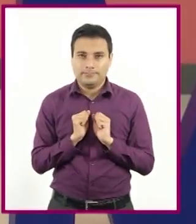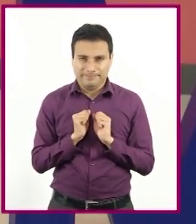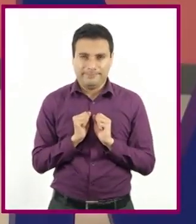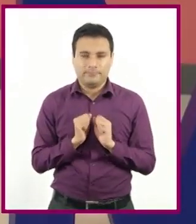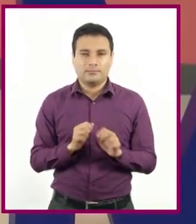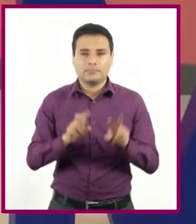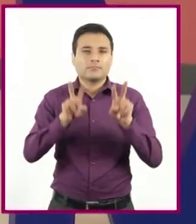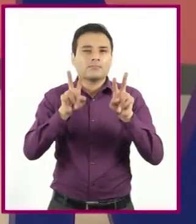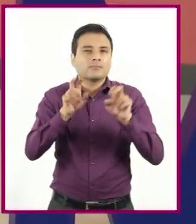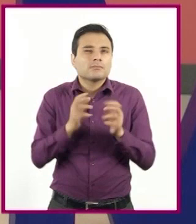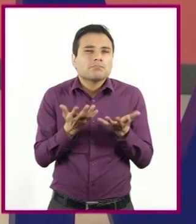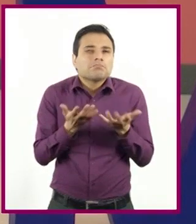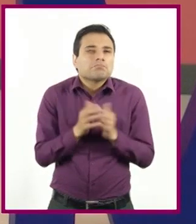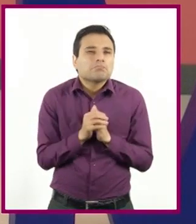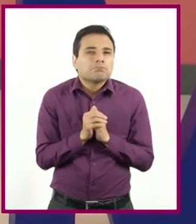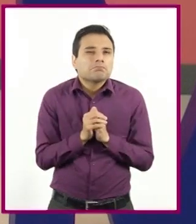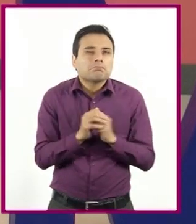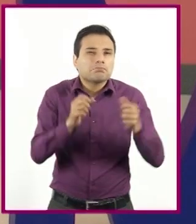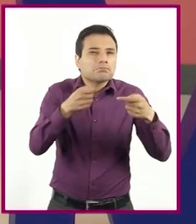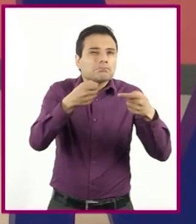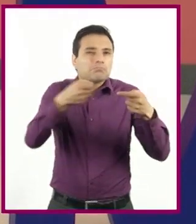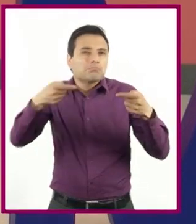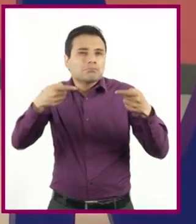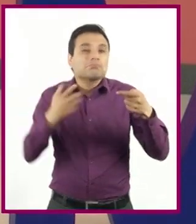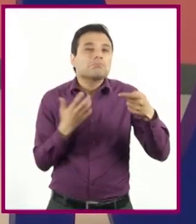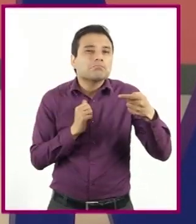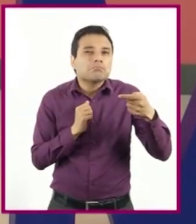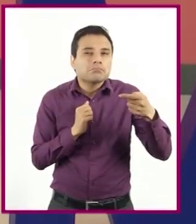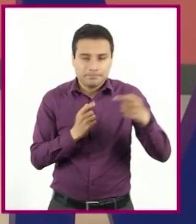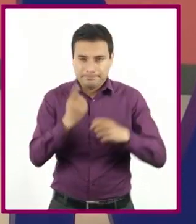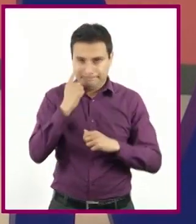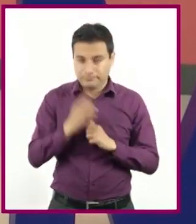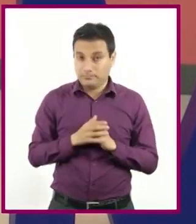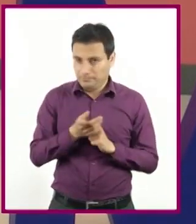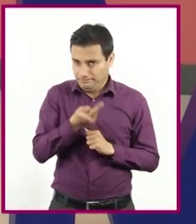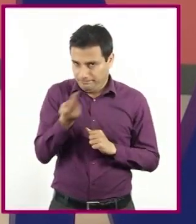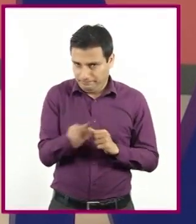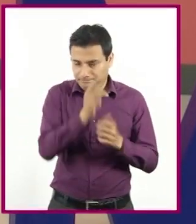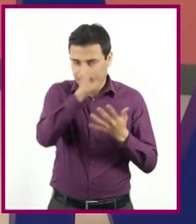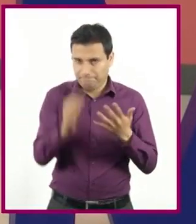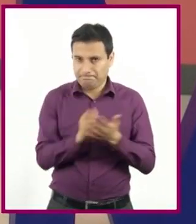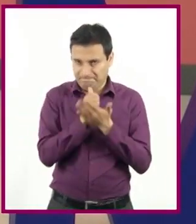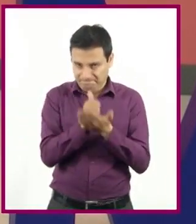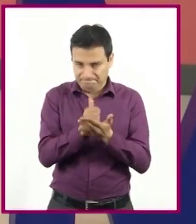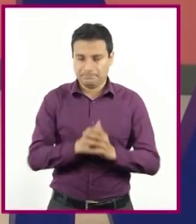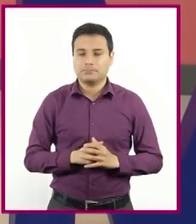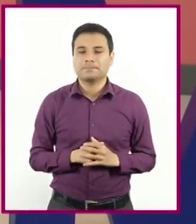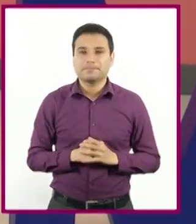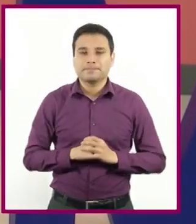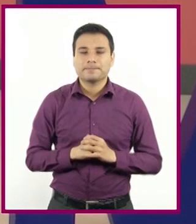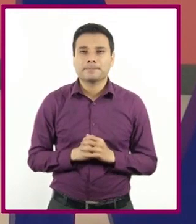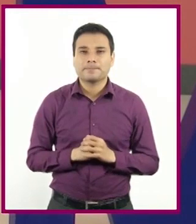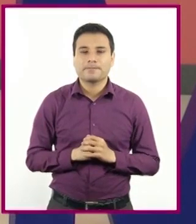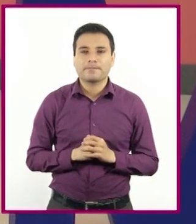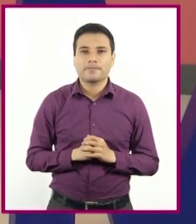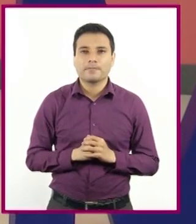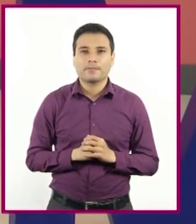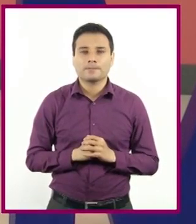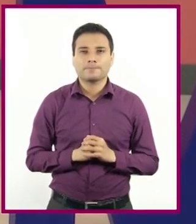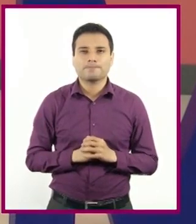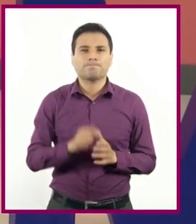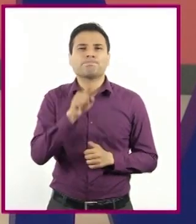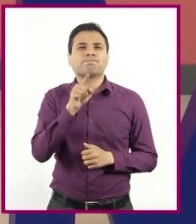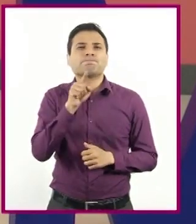tema de una de esas secciones, puedes responder a las preguntas anteriormente planteadas. ¿Qué